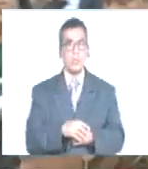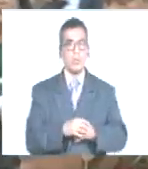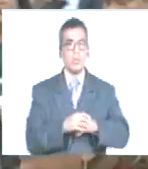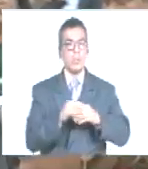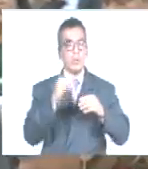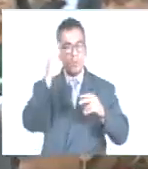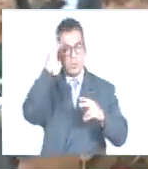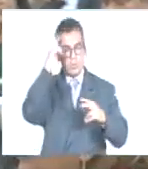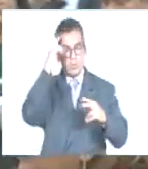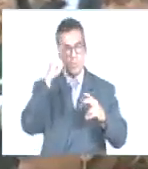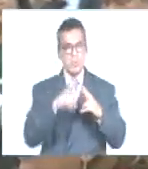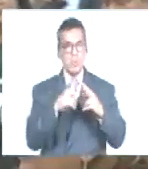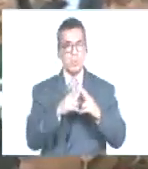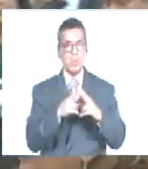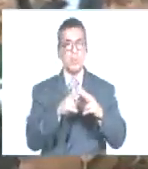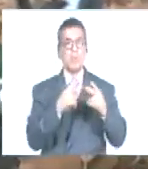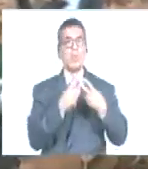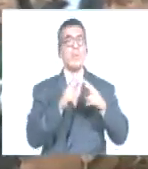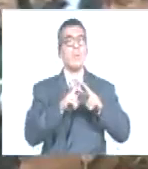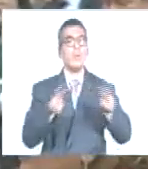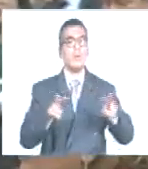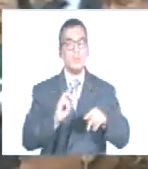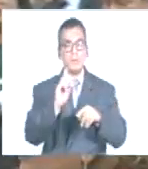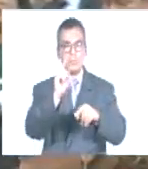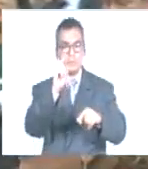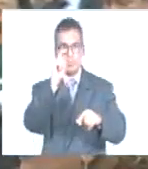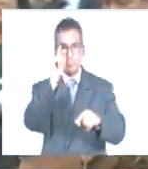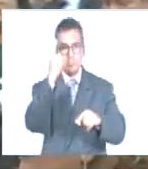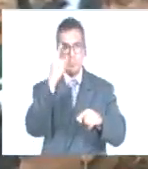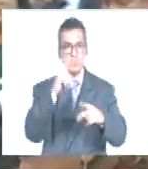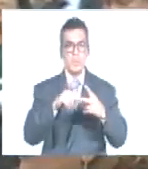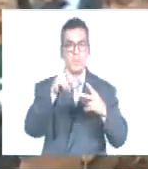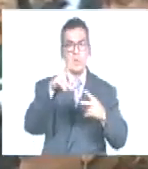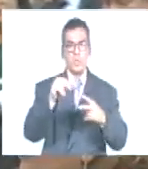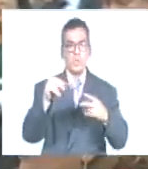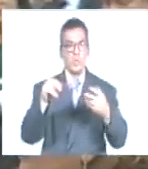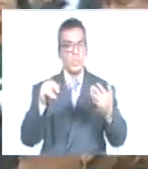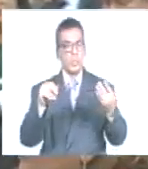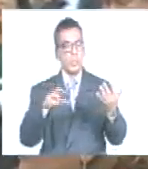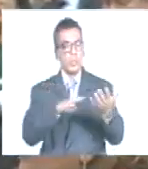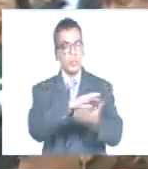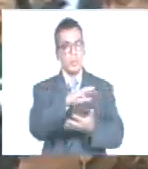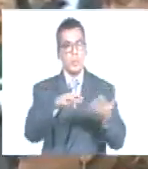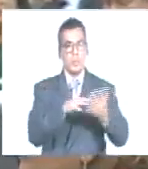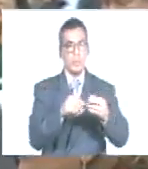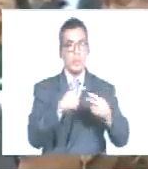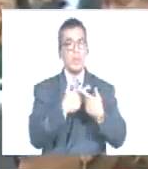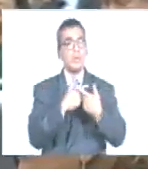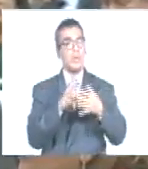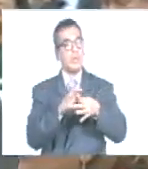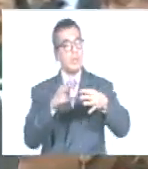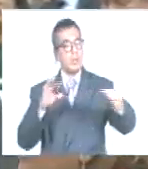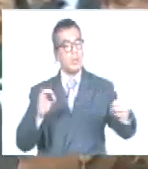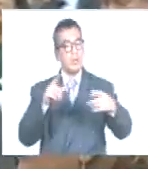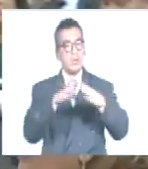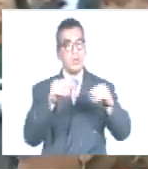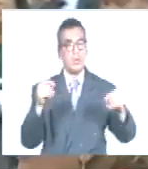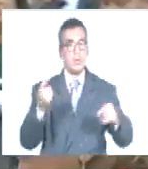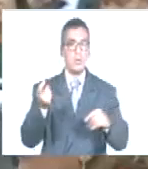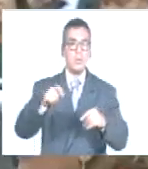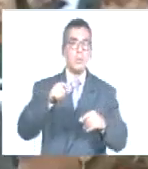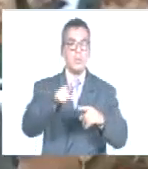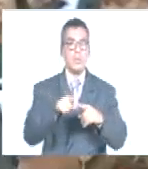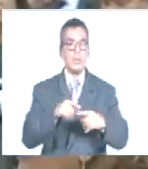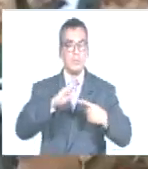un concepto pacifista el principio de la no violencia a liberarse de uno de los imperios que más